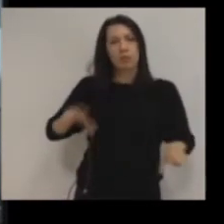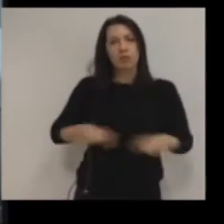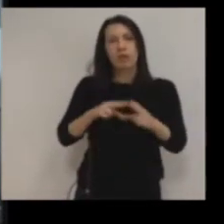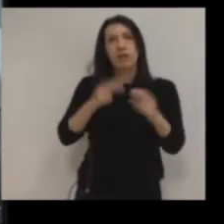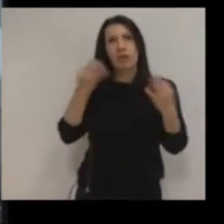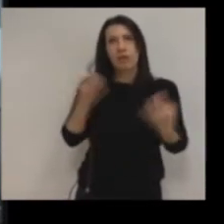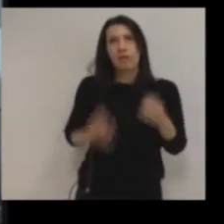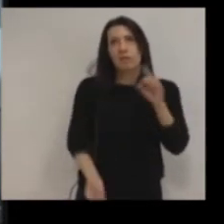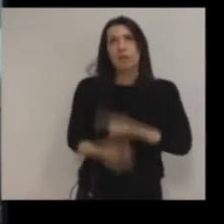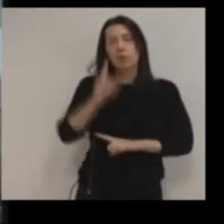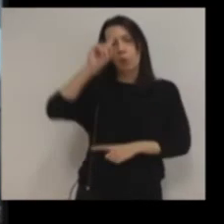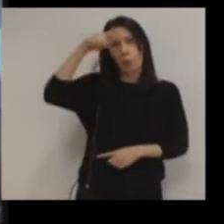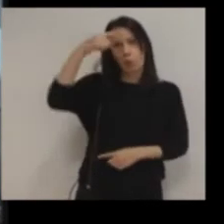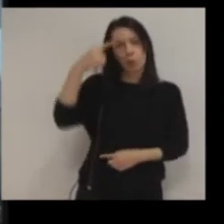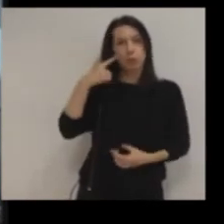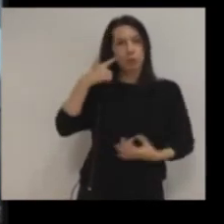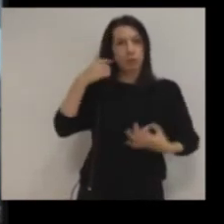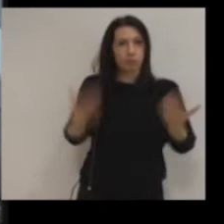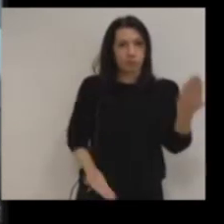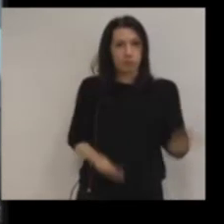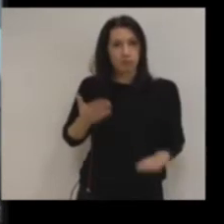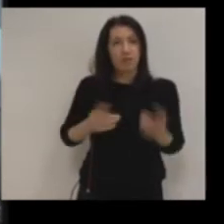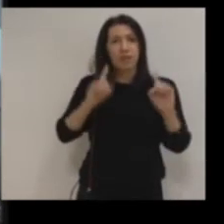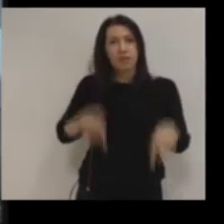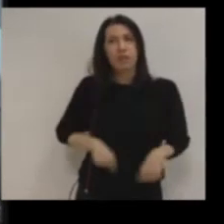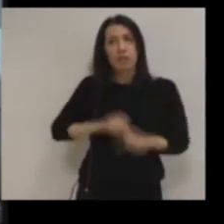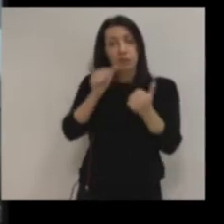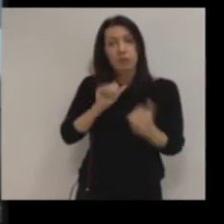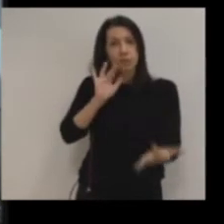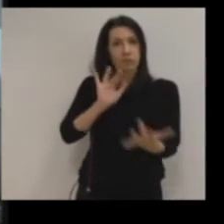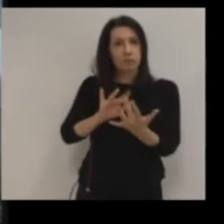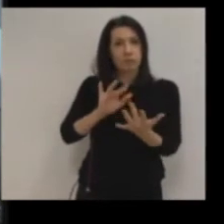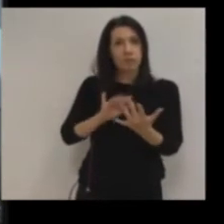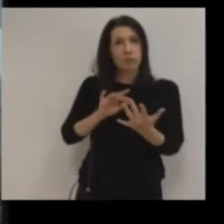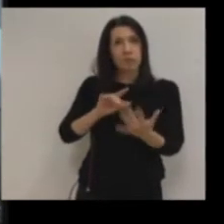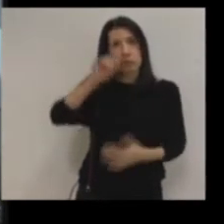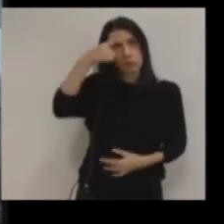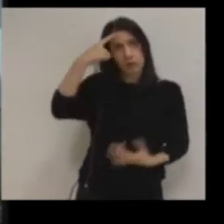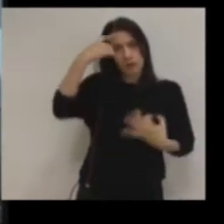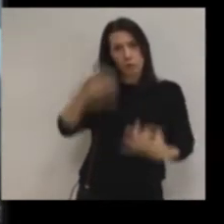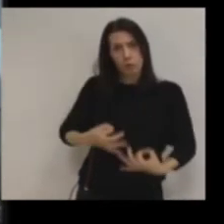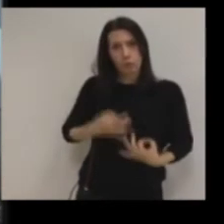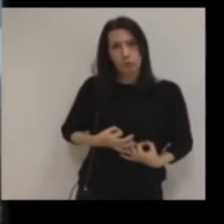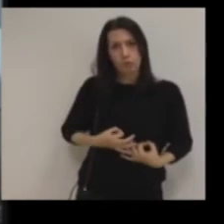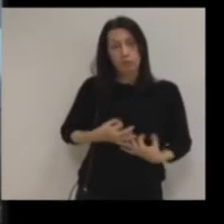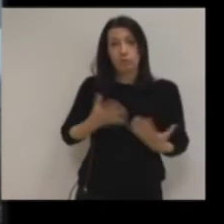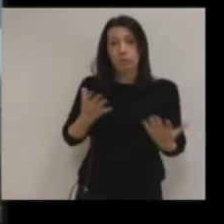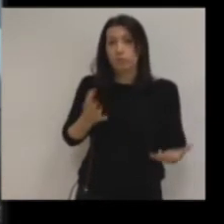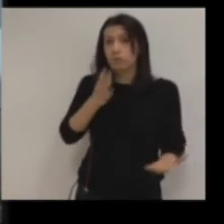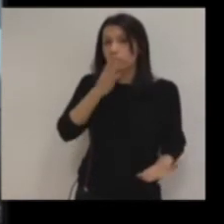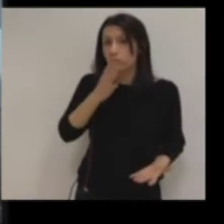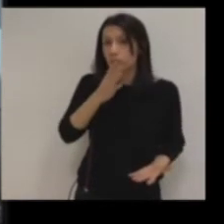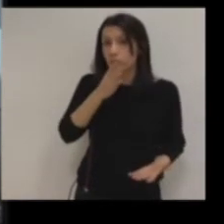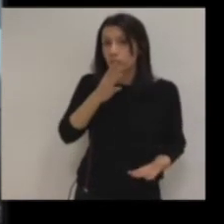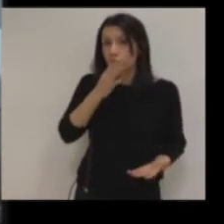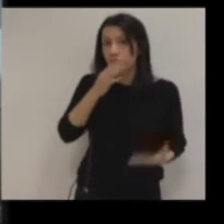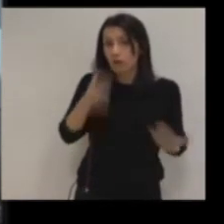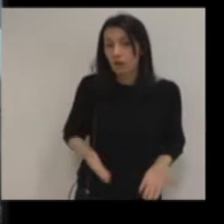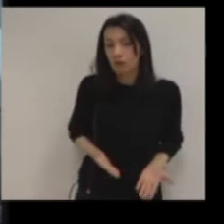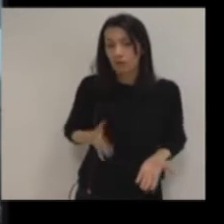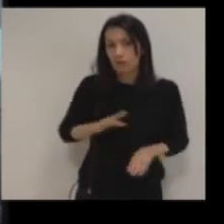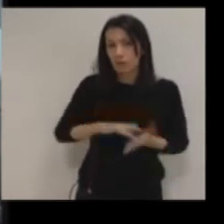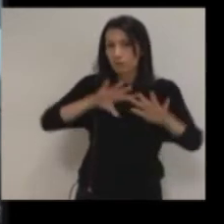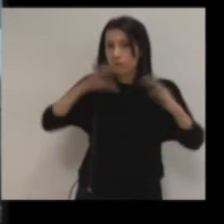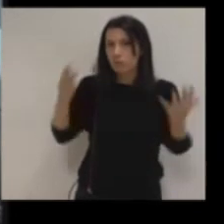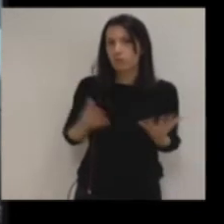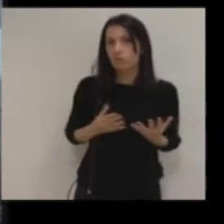sobre todo en las relaciones de la administración con el administrado, la cultura de lo justo, la cultura del sentido común. Exacto. Porque al globalizarnos, al vivir un mundo